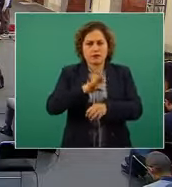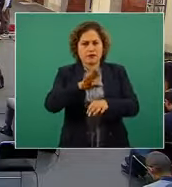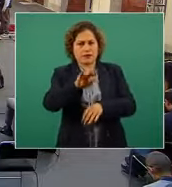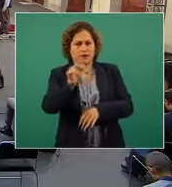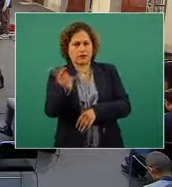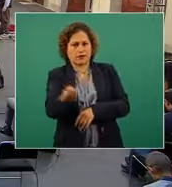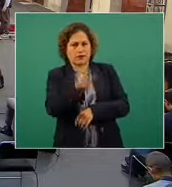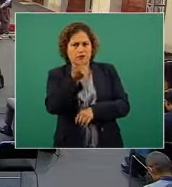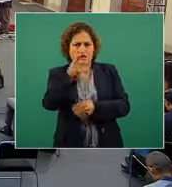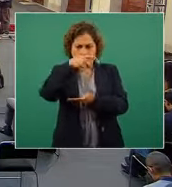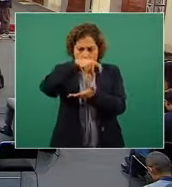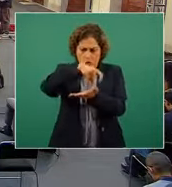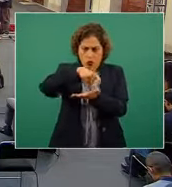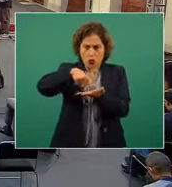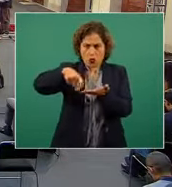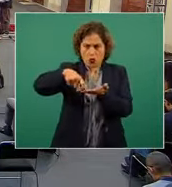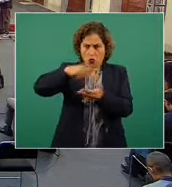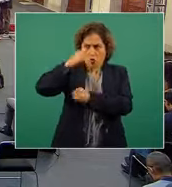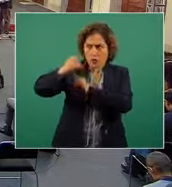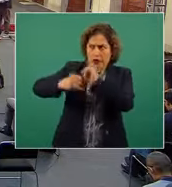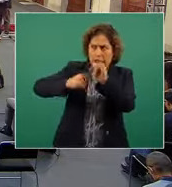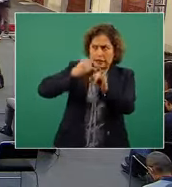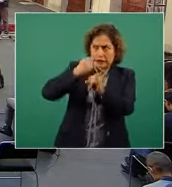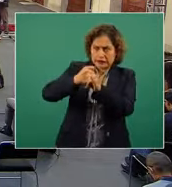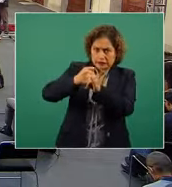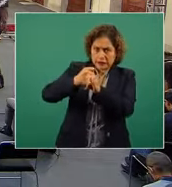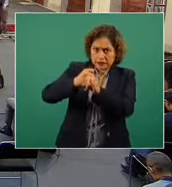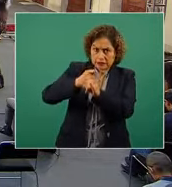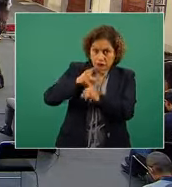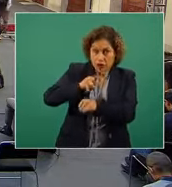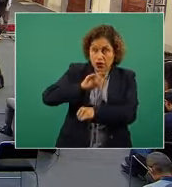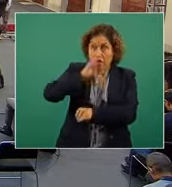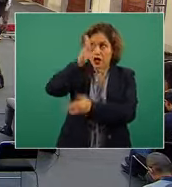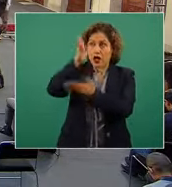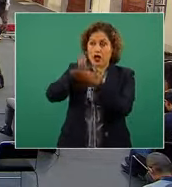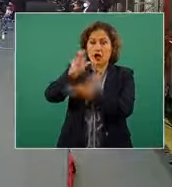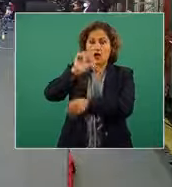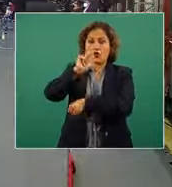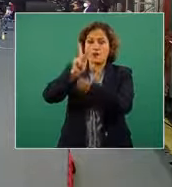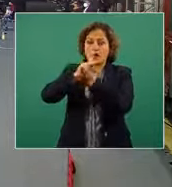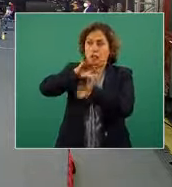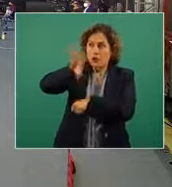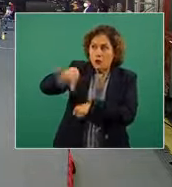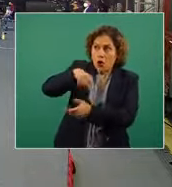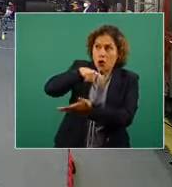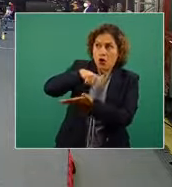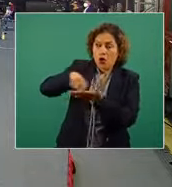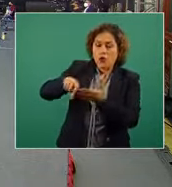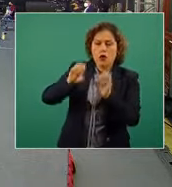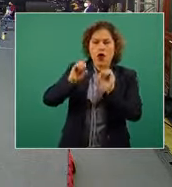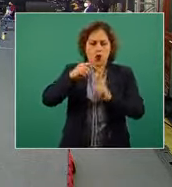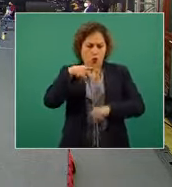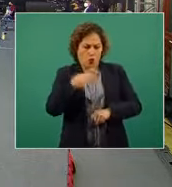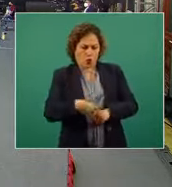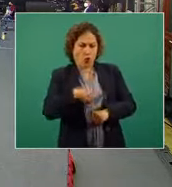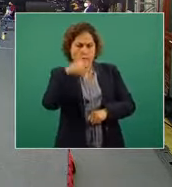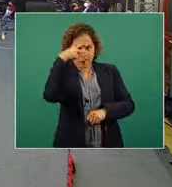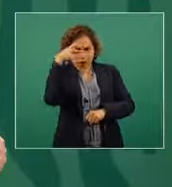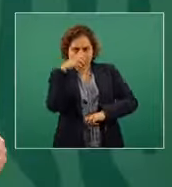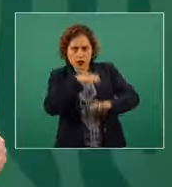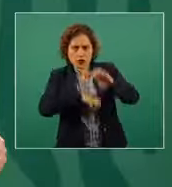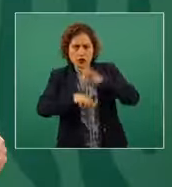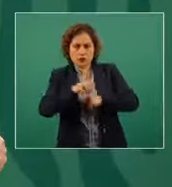nivel internacional, o sea, se han buscado en el extranjero o han sido empresas mexicanas? A nivel